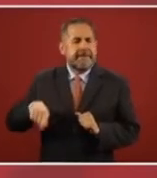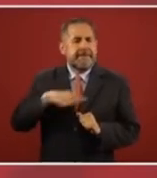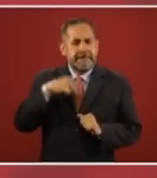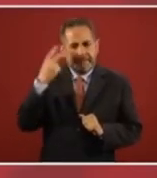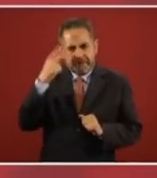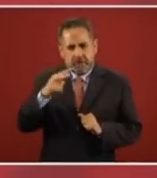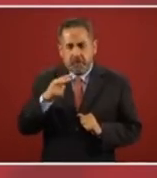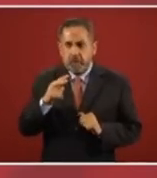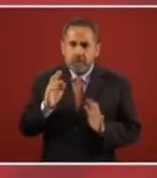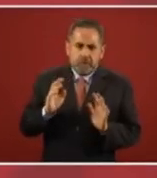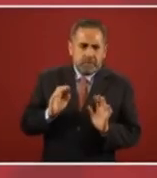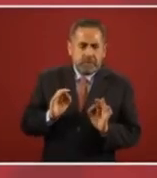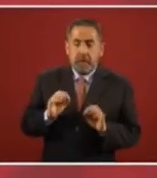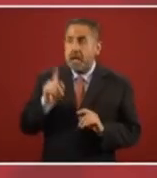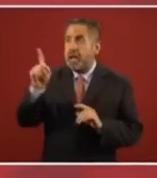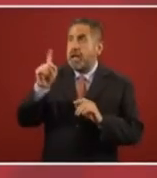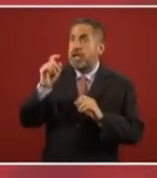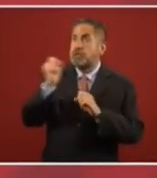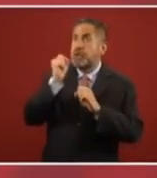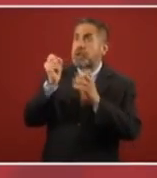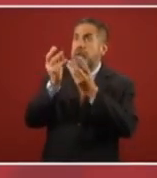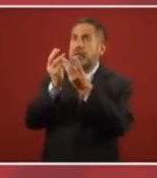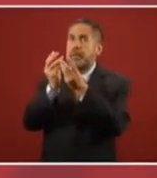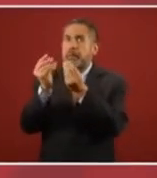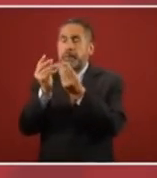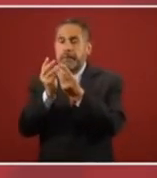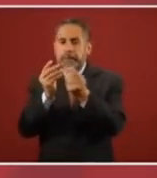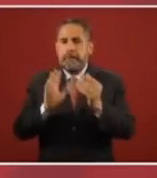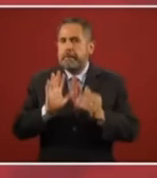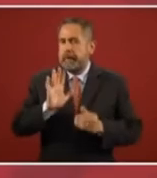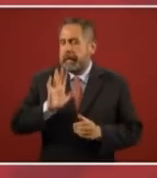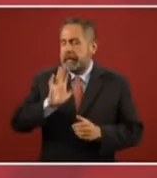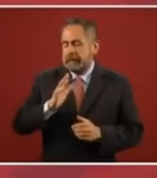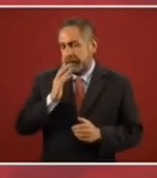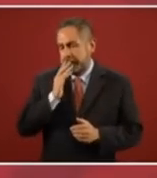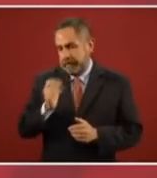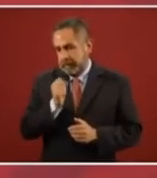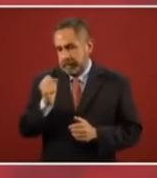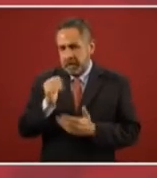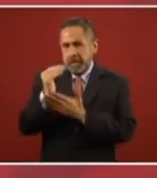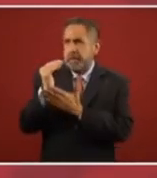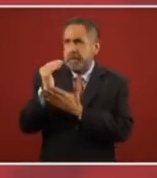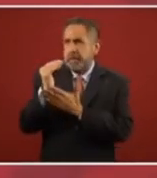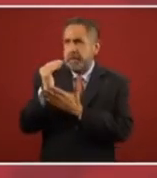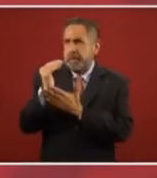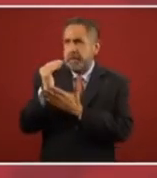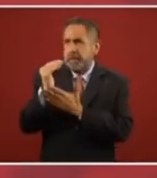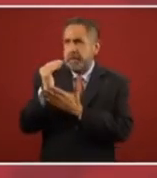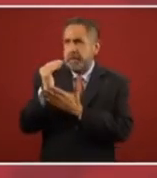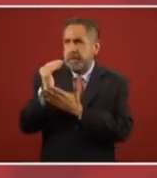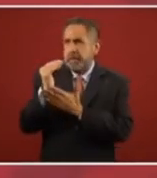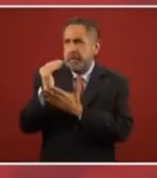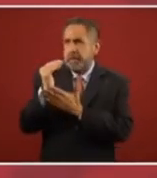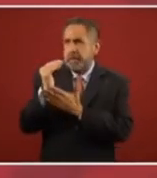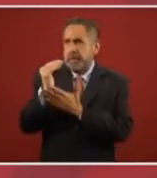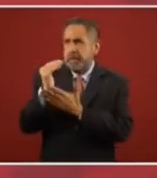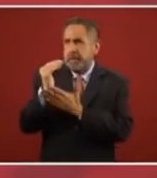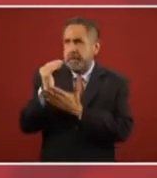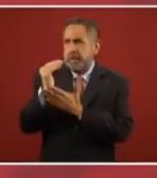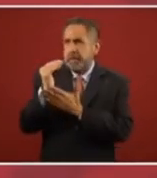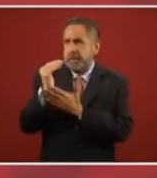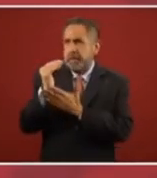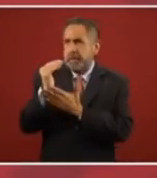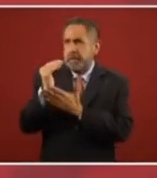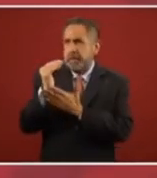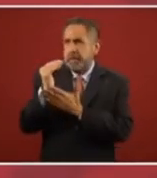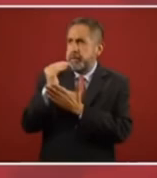se estan e aminorando perforación de arica